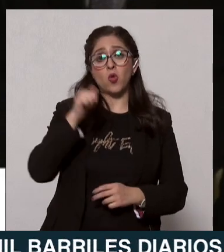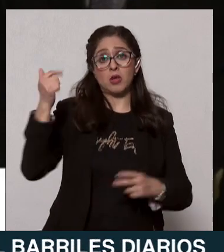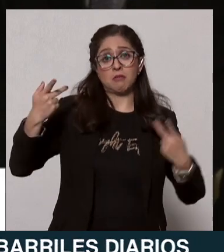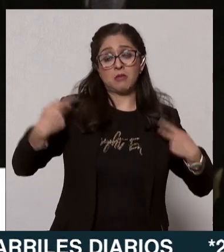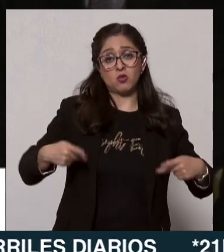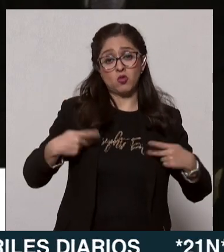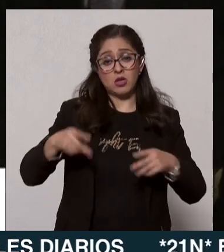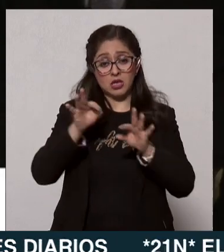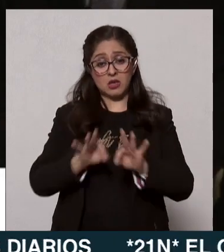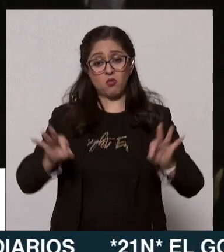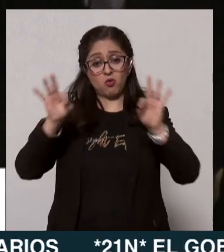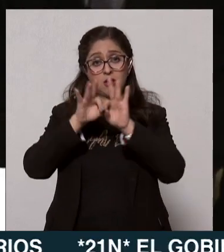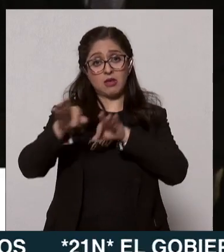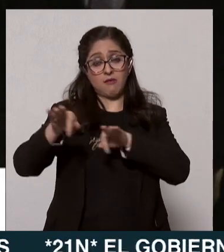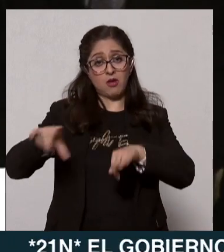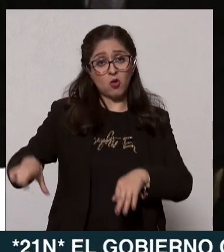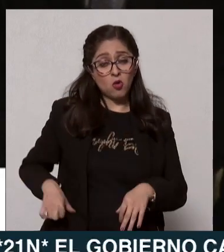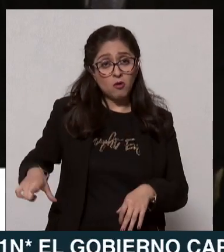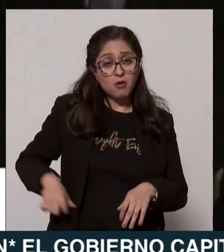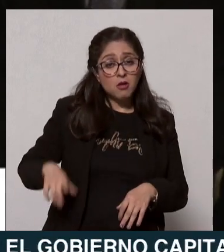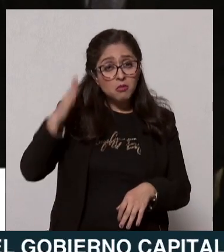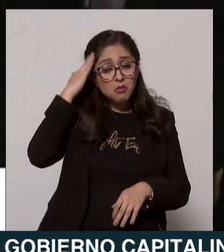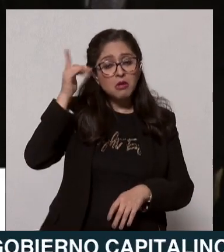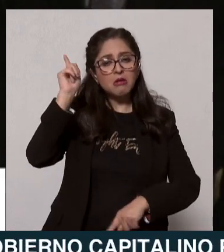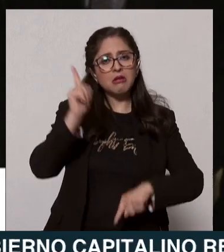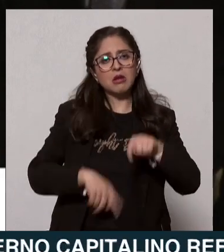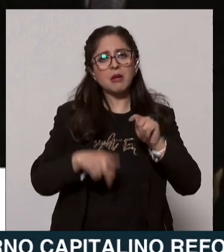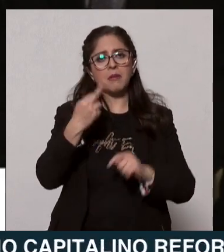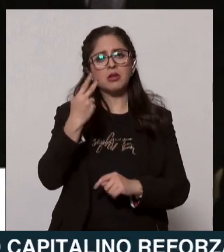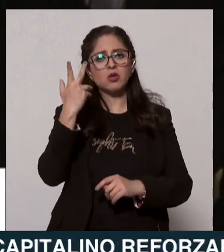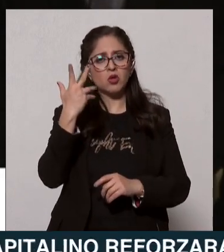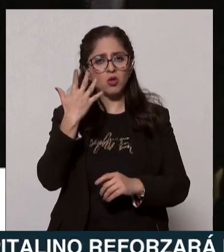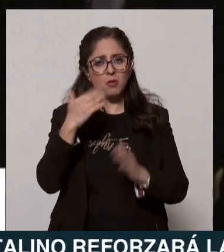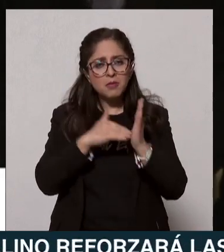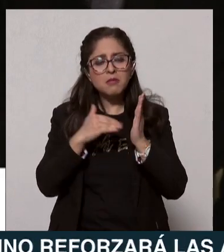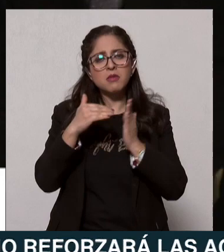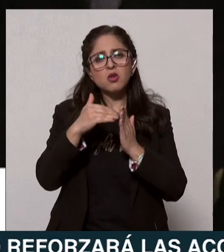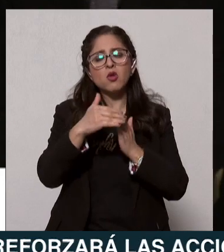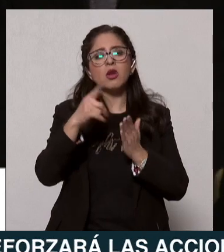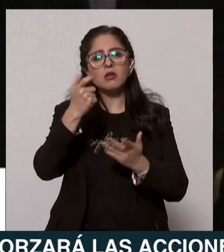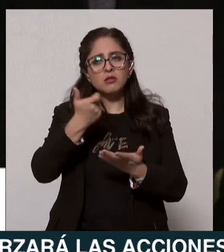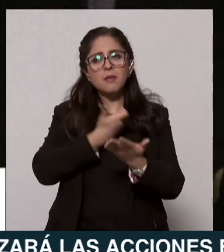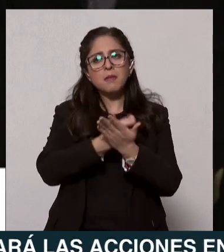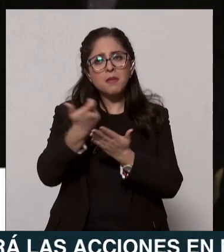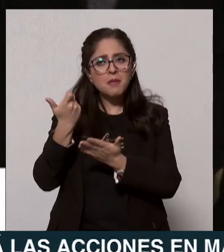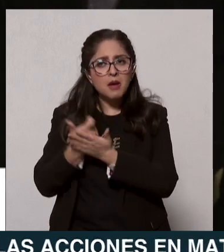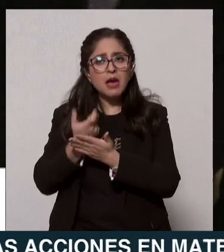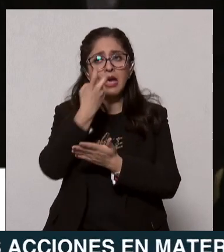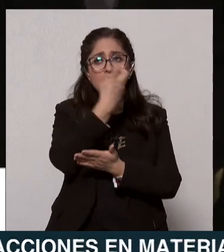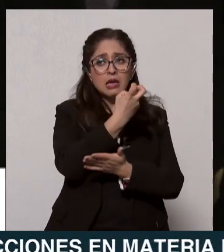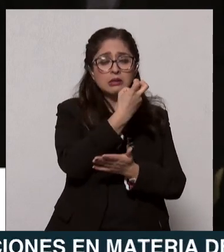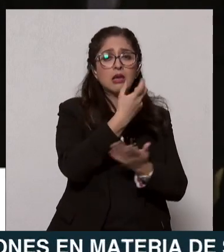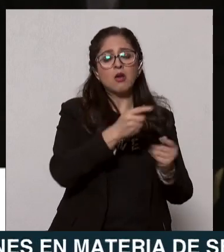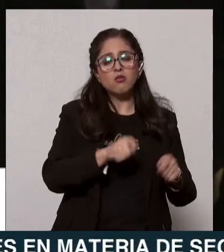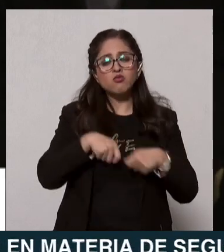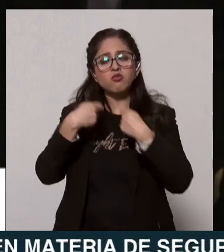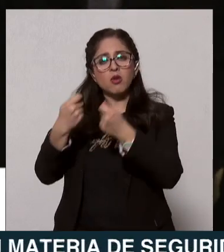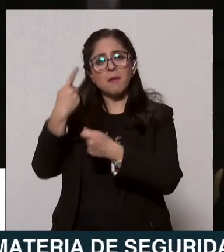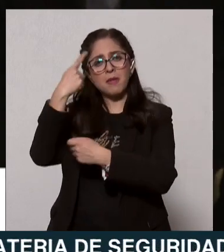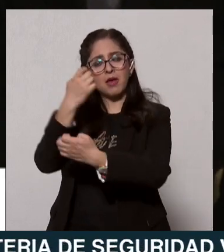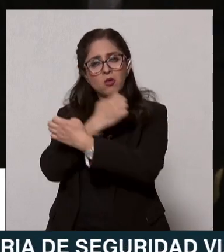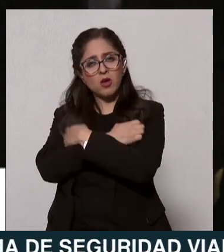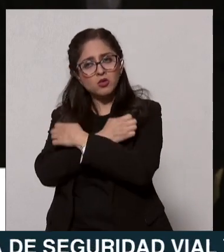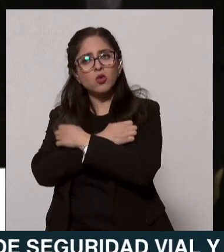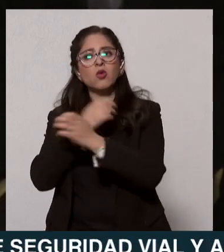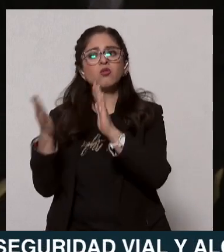funcionarios públicos 25,000 millones de pesos que orientamos a educación, infraestructura y